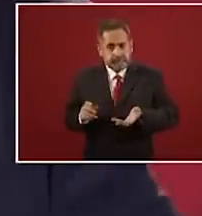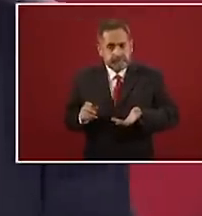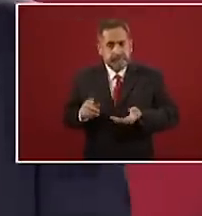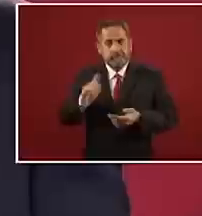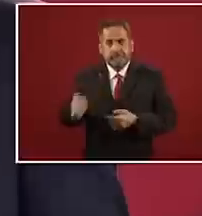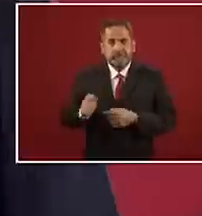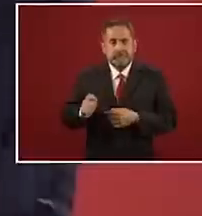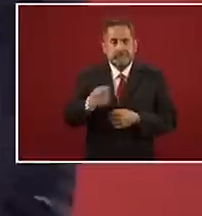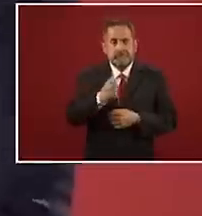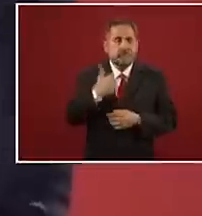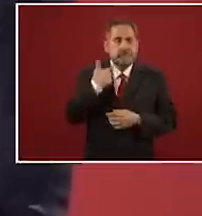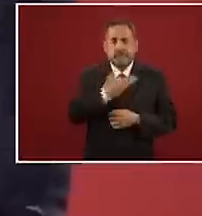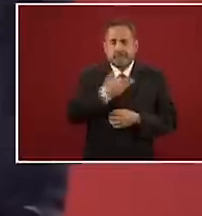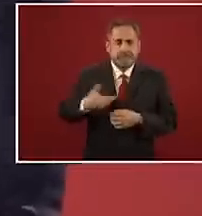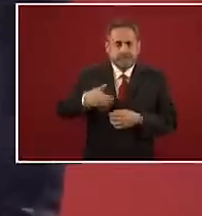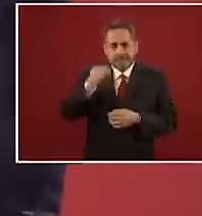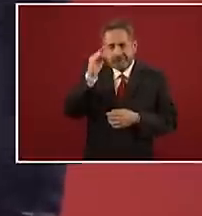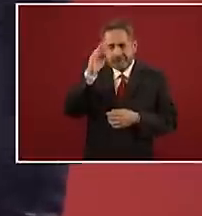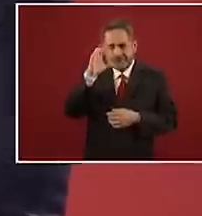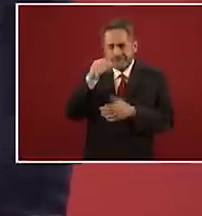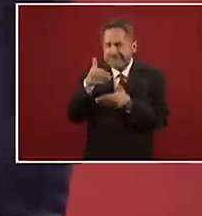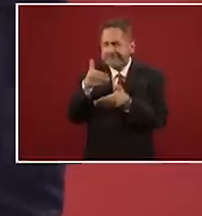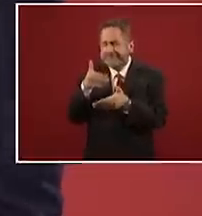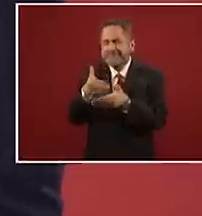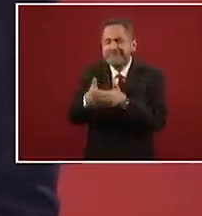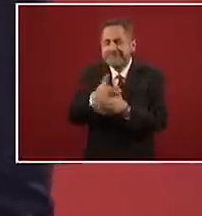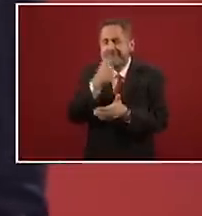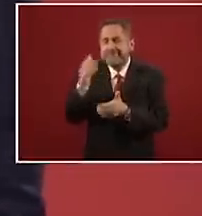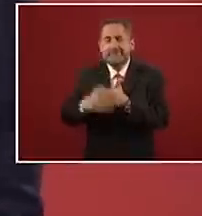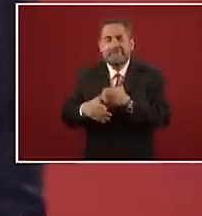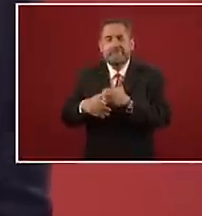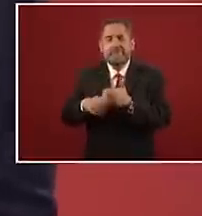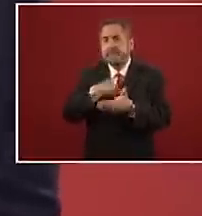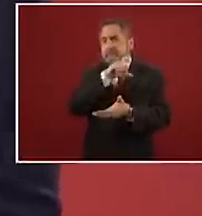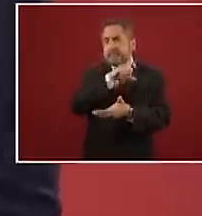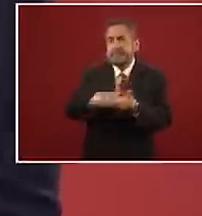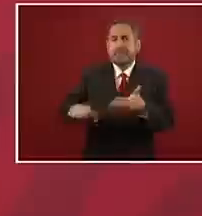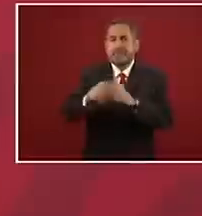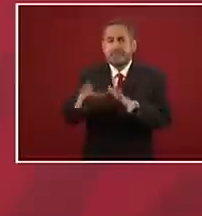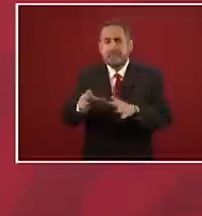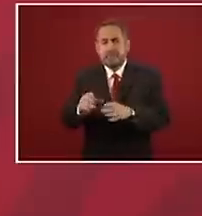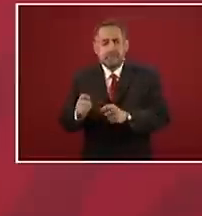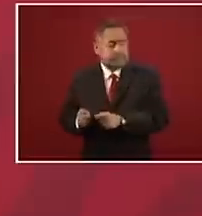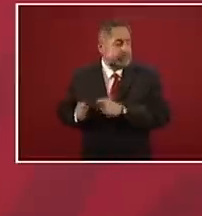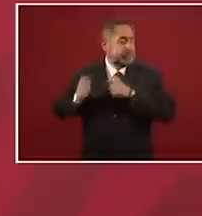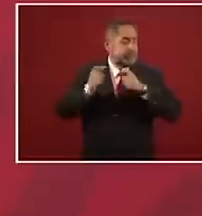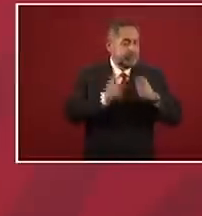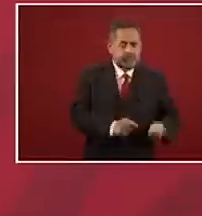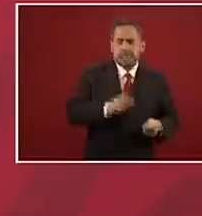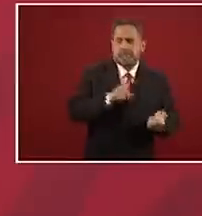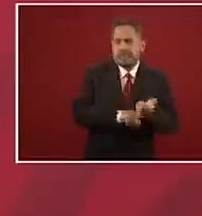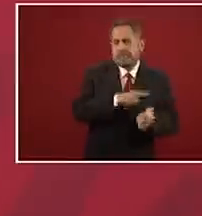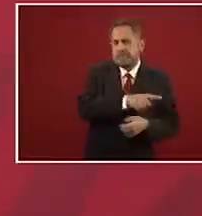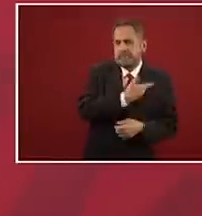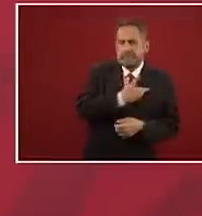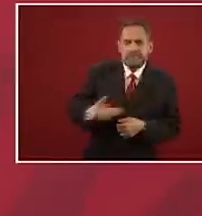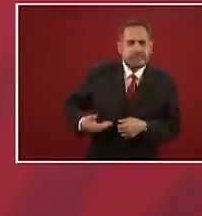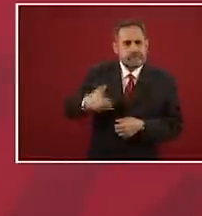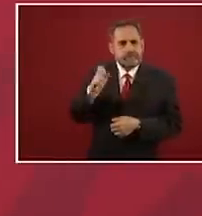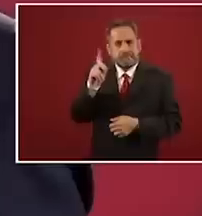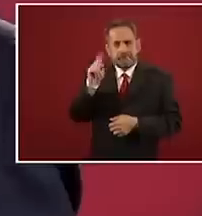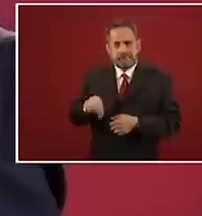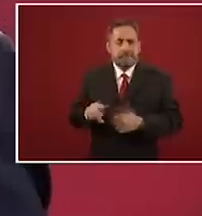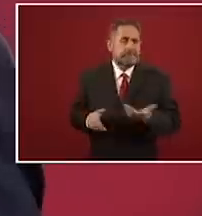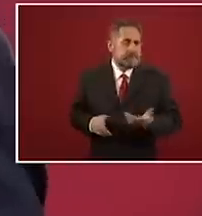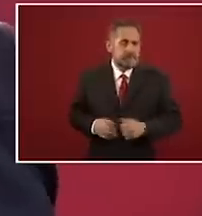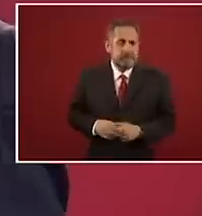es Felipe Calderón ya al final de su gobierno, se lo deja comprado al presidente Peña. No